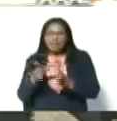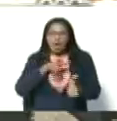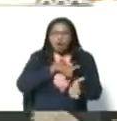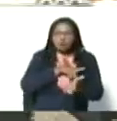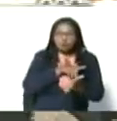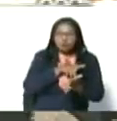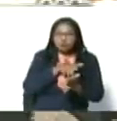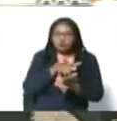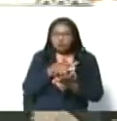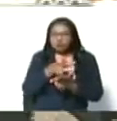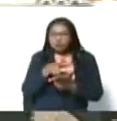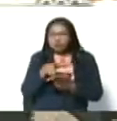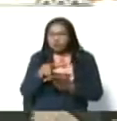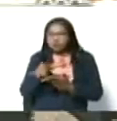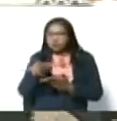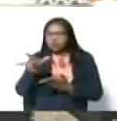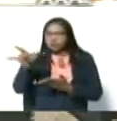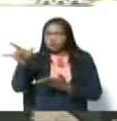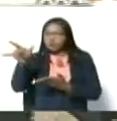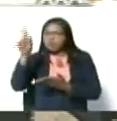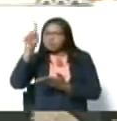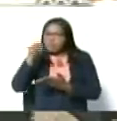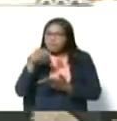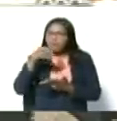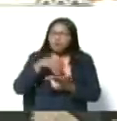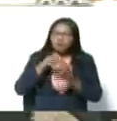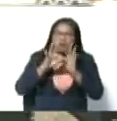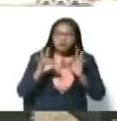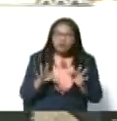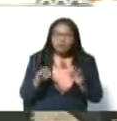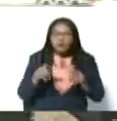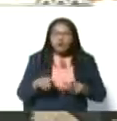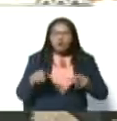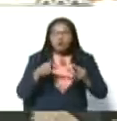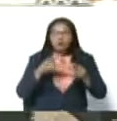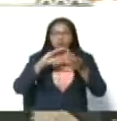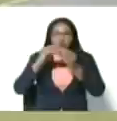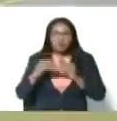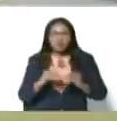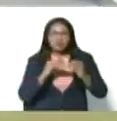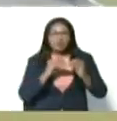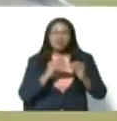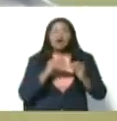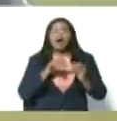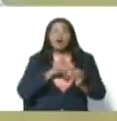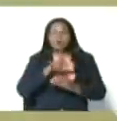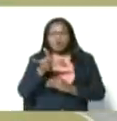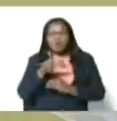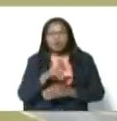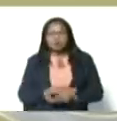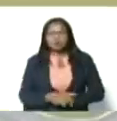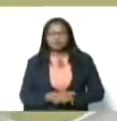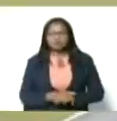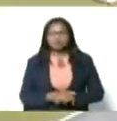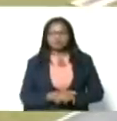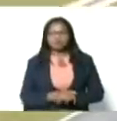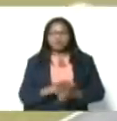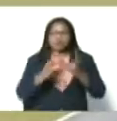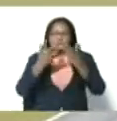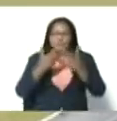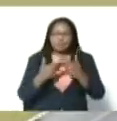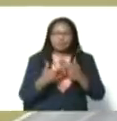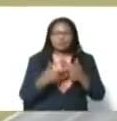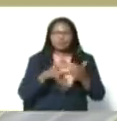rodaje, también va a estar las instalaciones del Centro Nacional de Mantenimiento Aeronáutico, de la Empresa